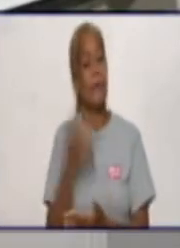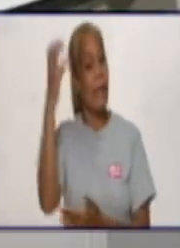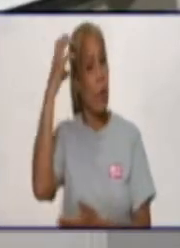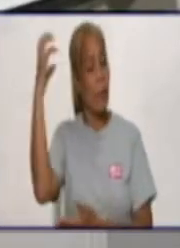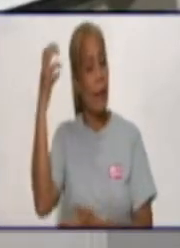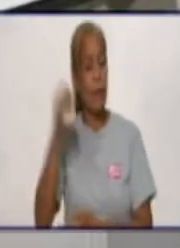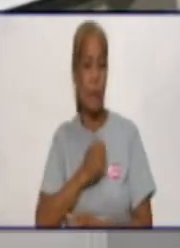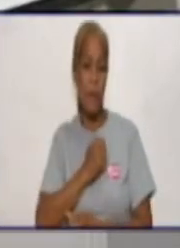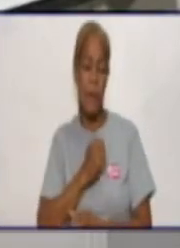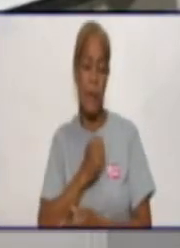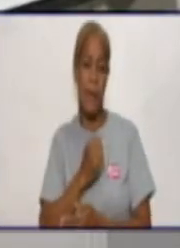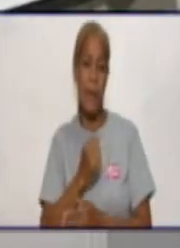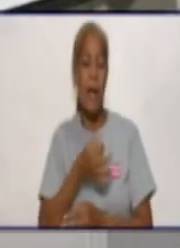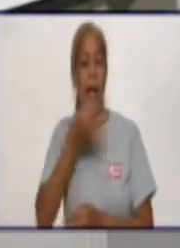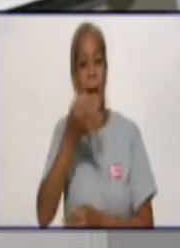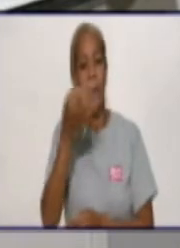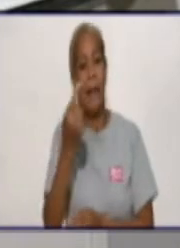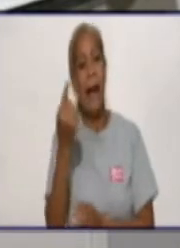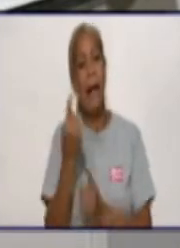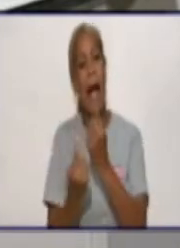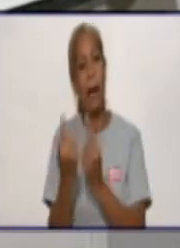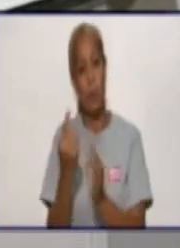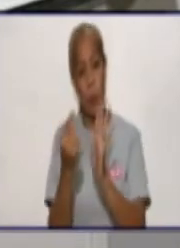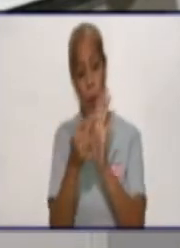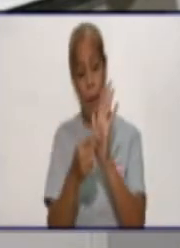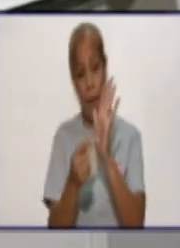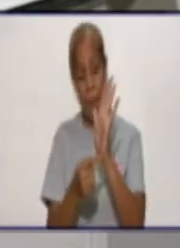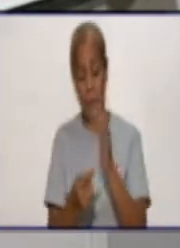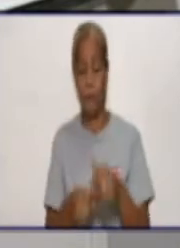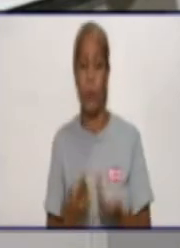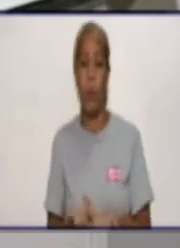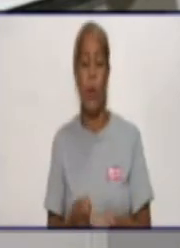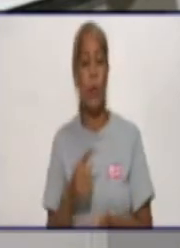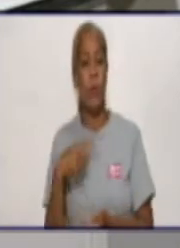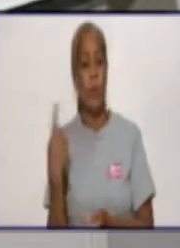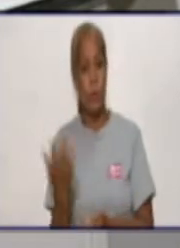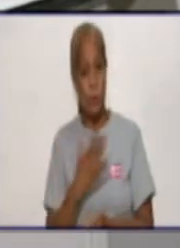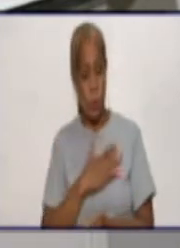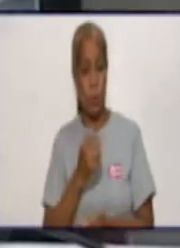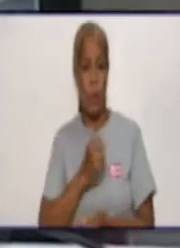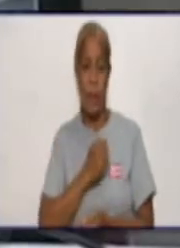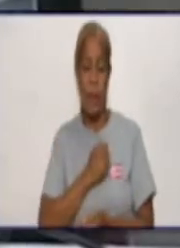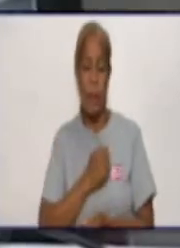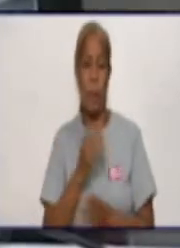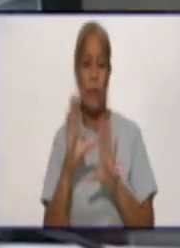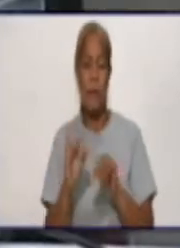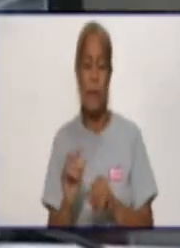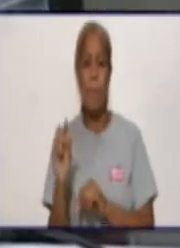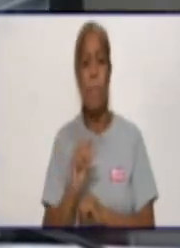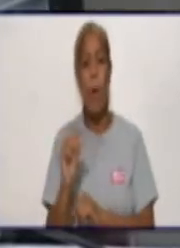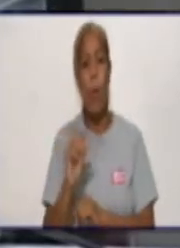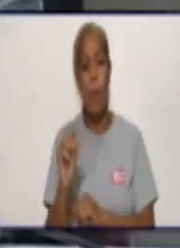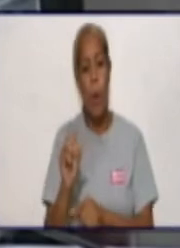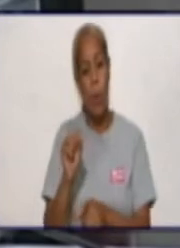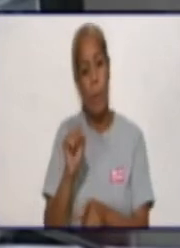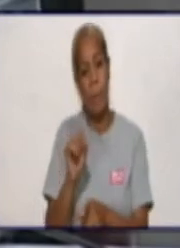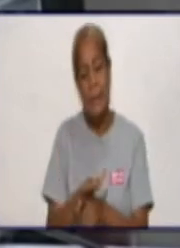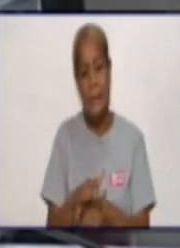si nosotros seguimos insistiendo en la palabra progresiva y paulatina y gradual si pudiéramos redundar